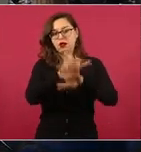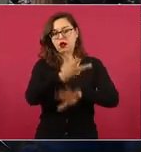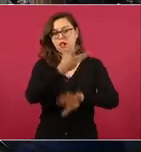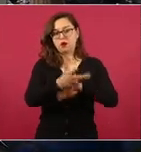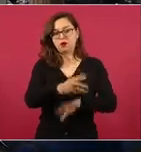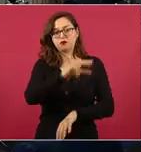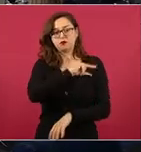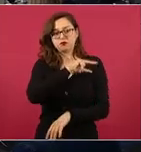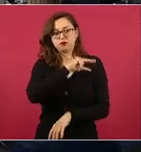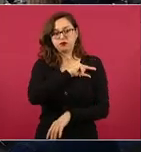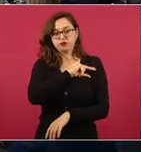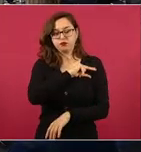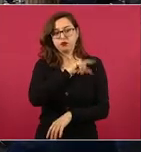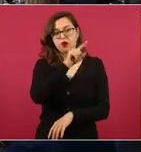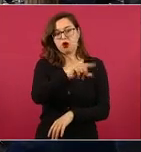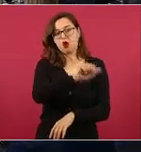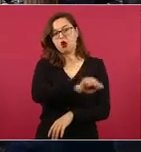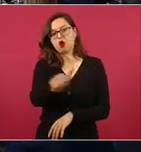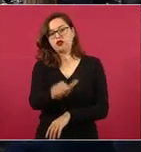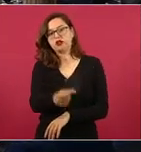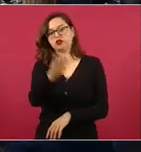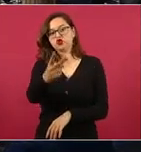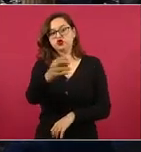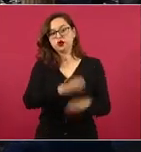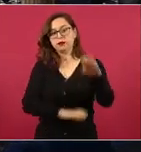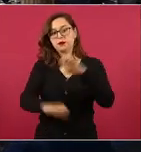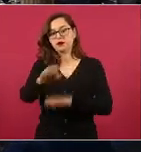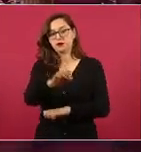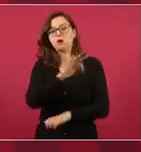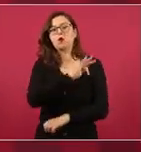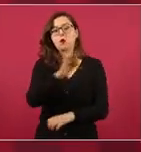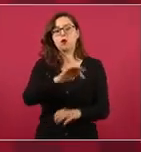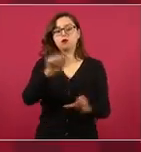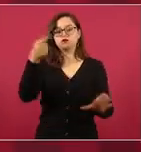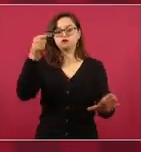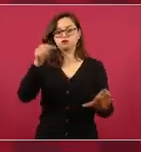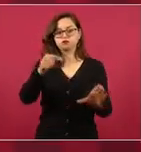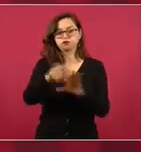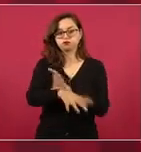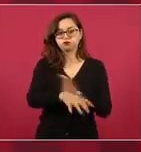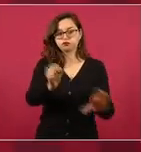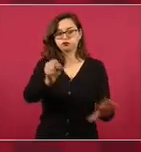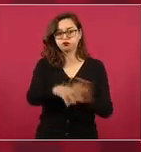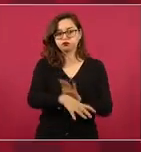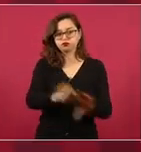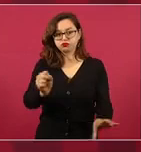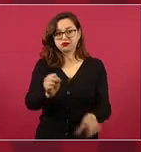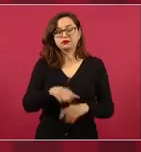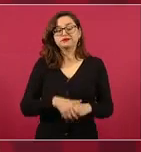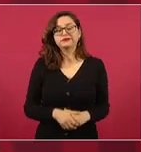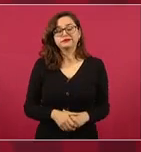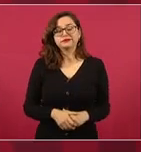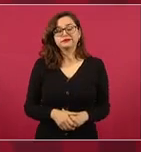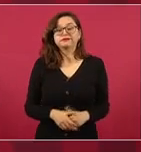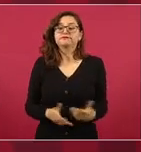estadounidense, Talos, con dos más. Ahí hay una diferencia, ahí tenemos un